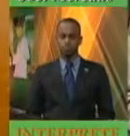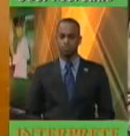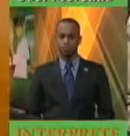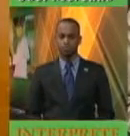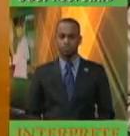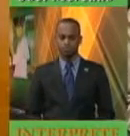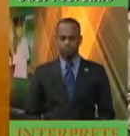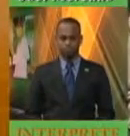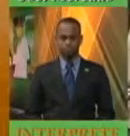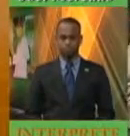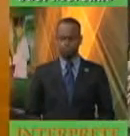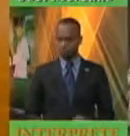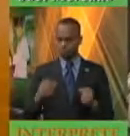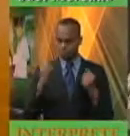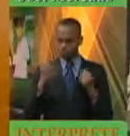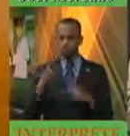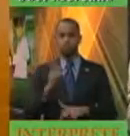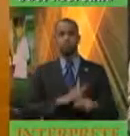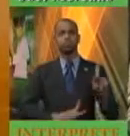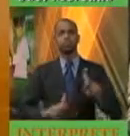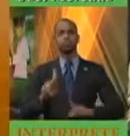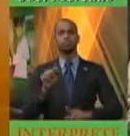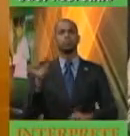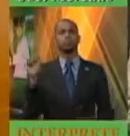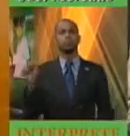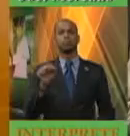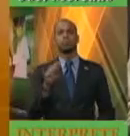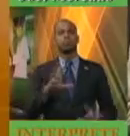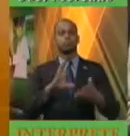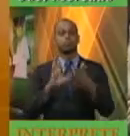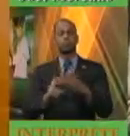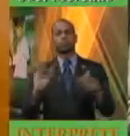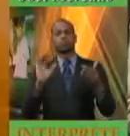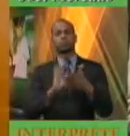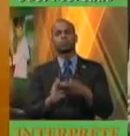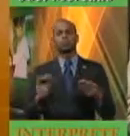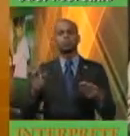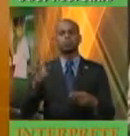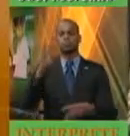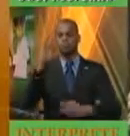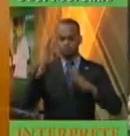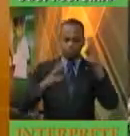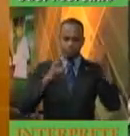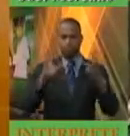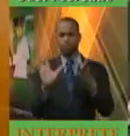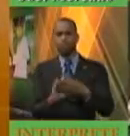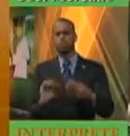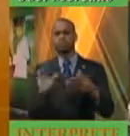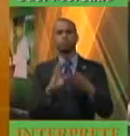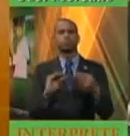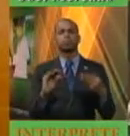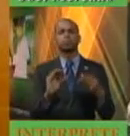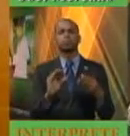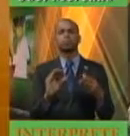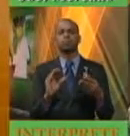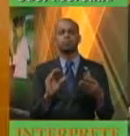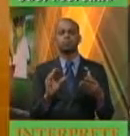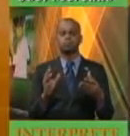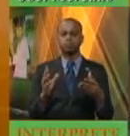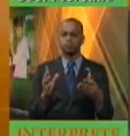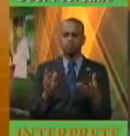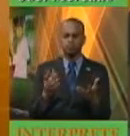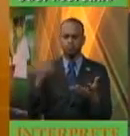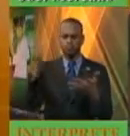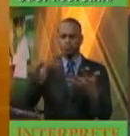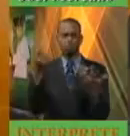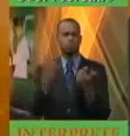Porque aunque mucha gente anda por ahí inventando, soliviantando, tratando de decir